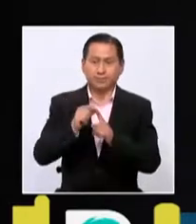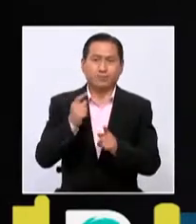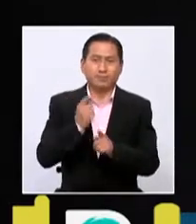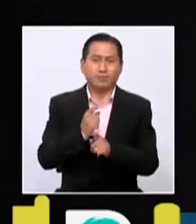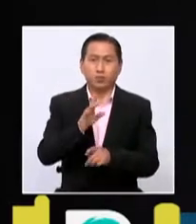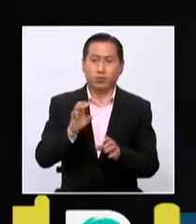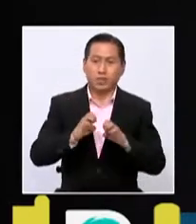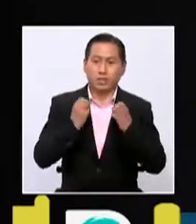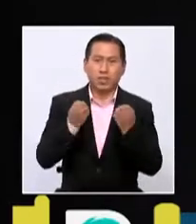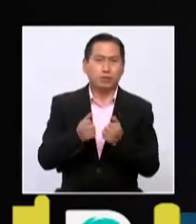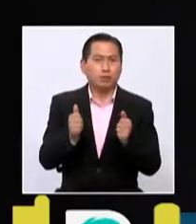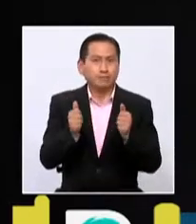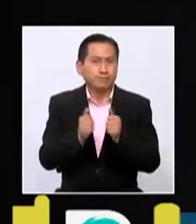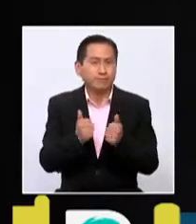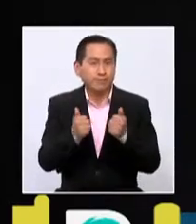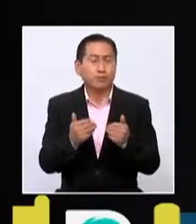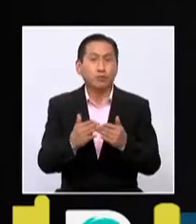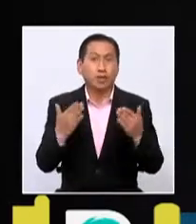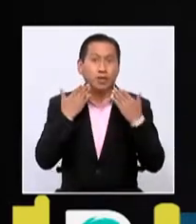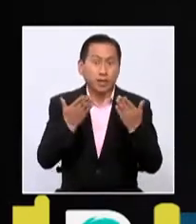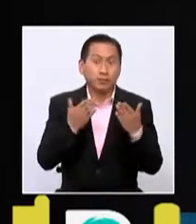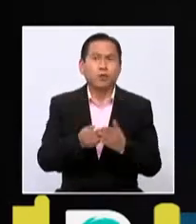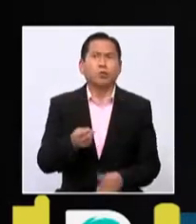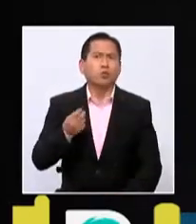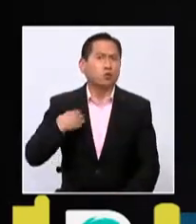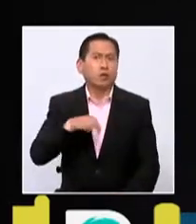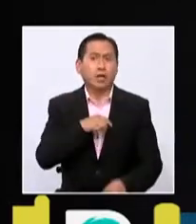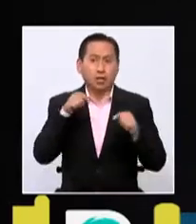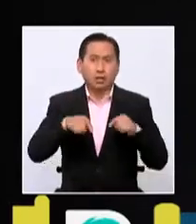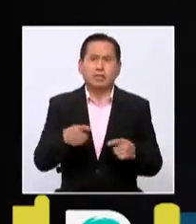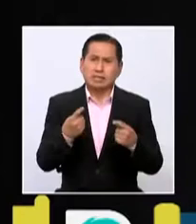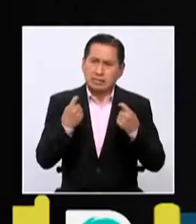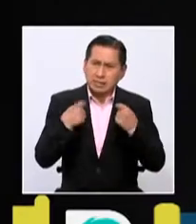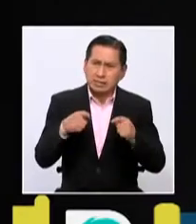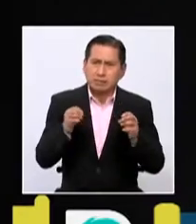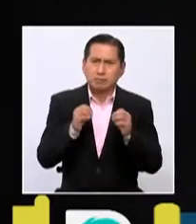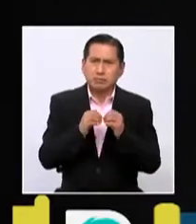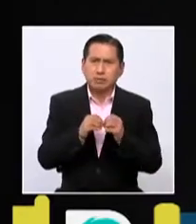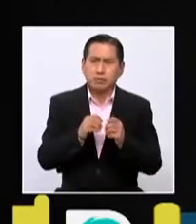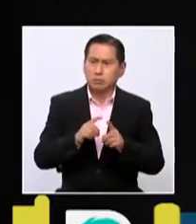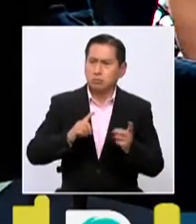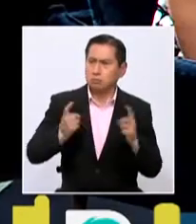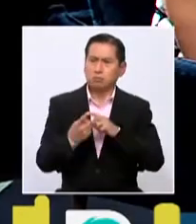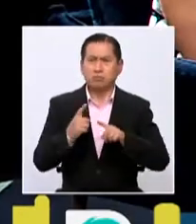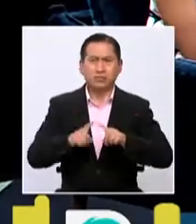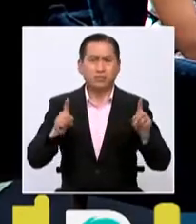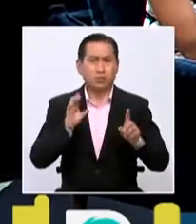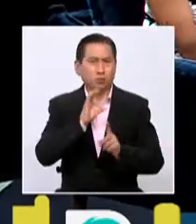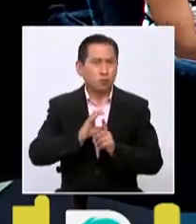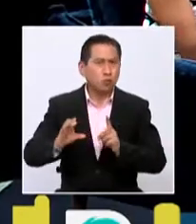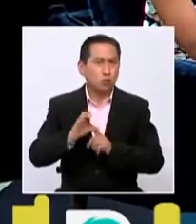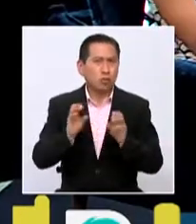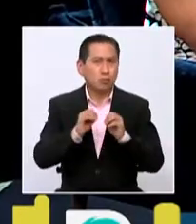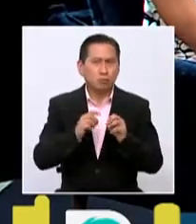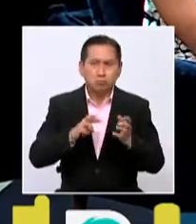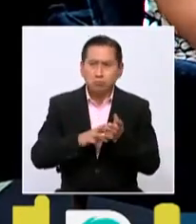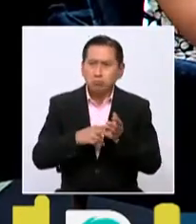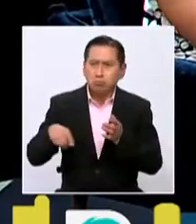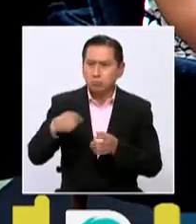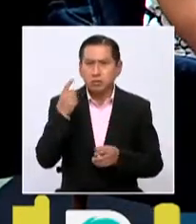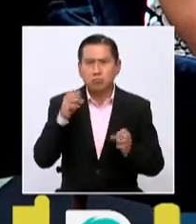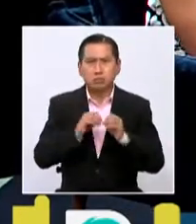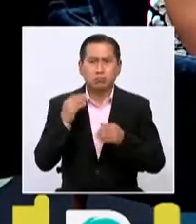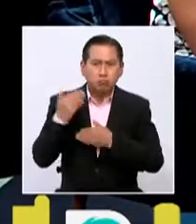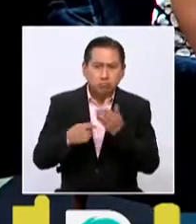desde el equipo que te acompaña. Te agradezco un montón. Nosotros acá intentamos pues darle un giro distinto a la cultura, hacerlo de modo en que se pueda entender